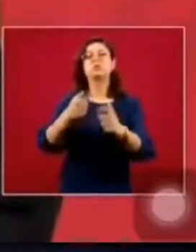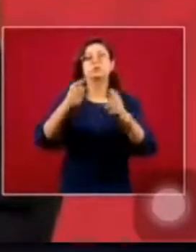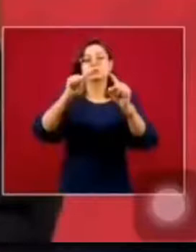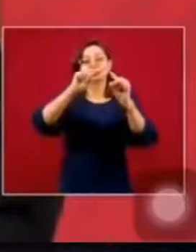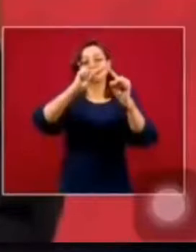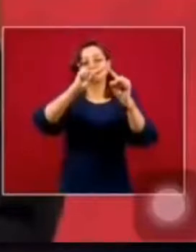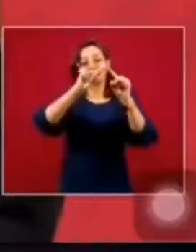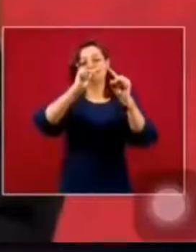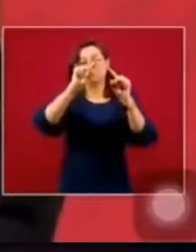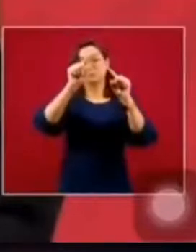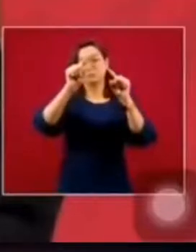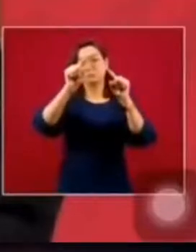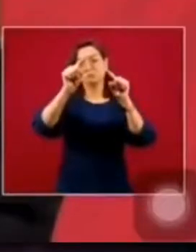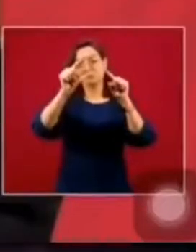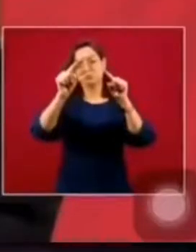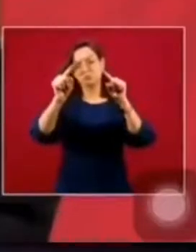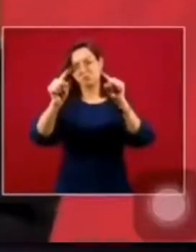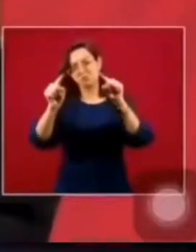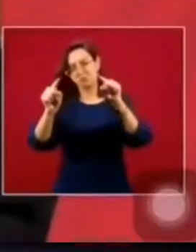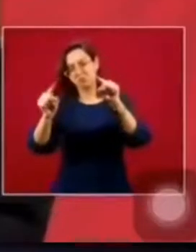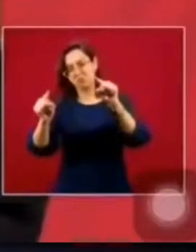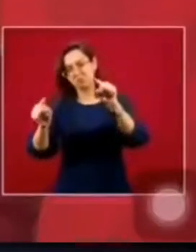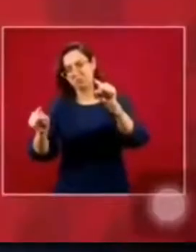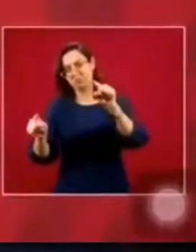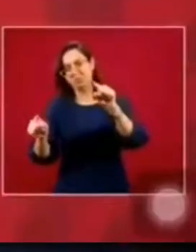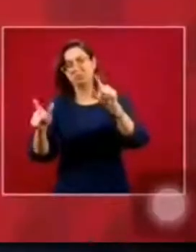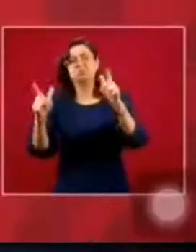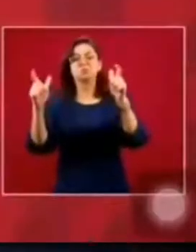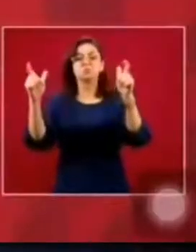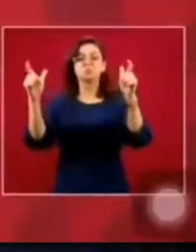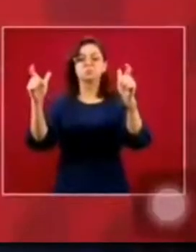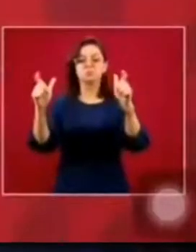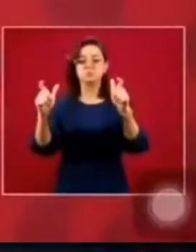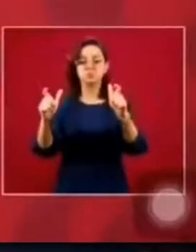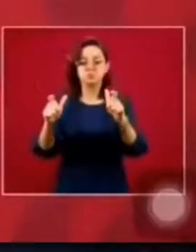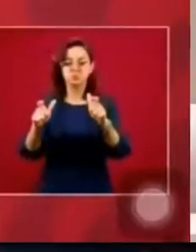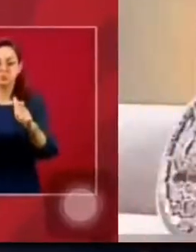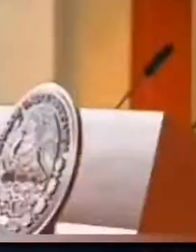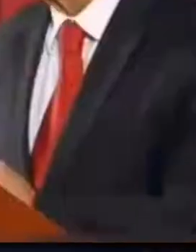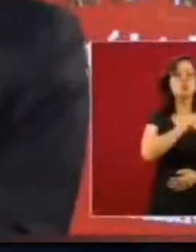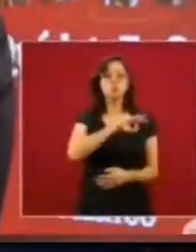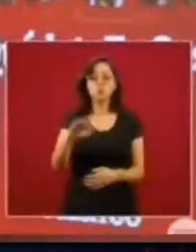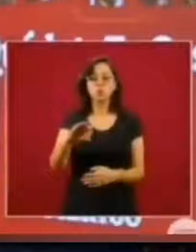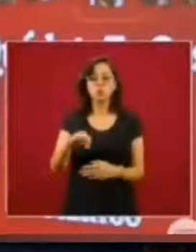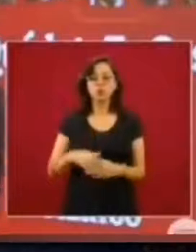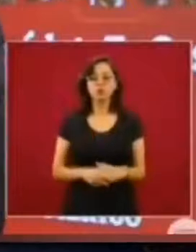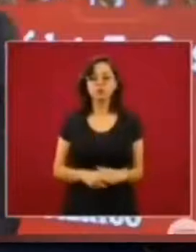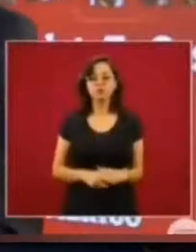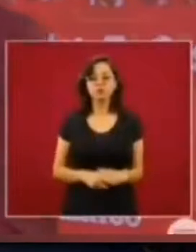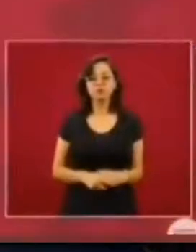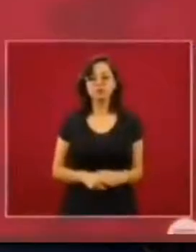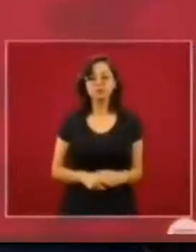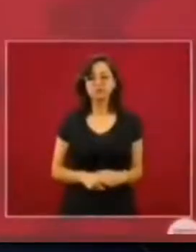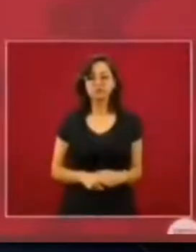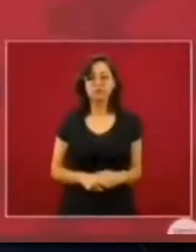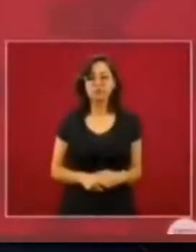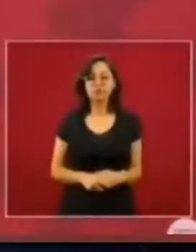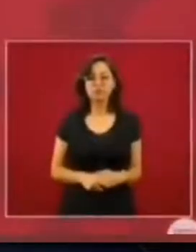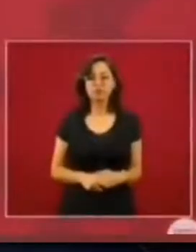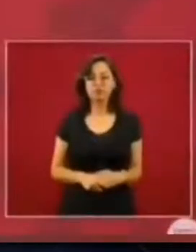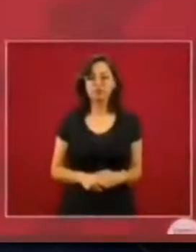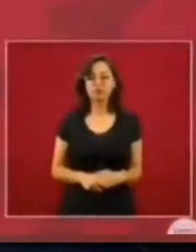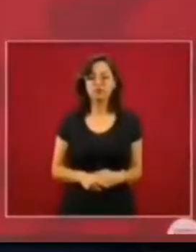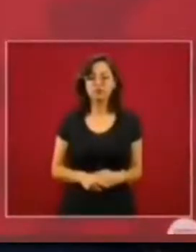empieza un descenso en los sitios de más afectación. Estoy a punto de